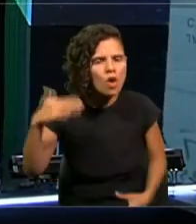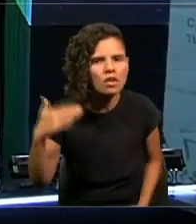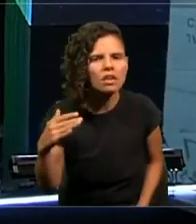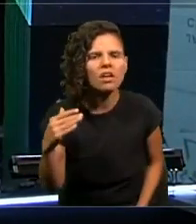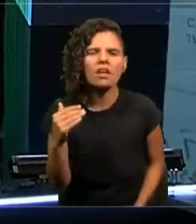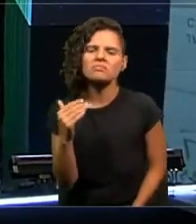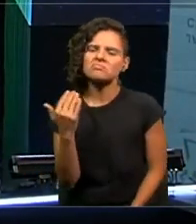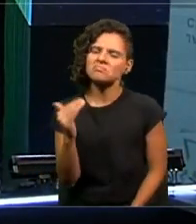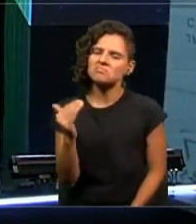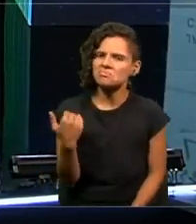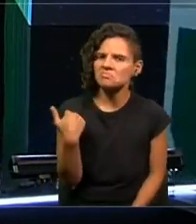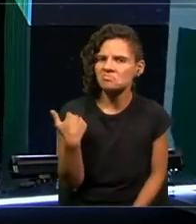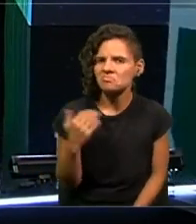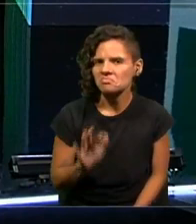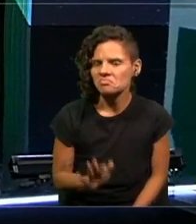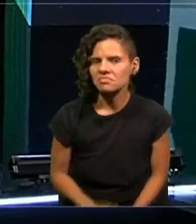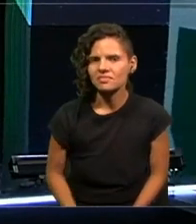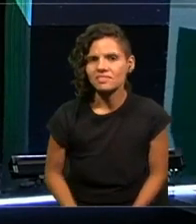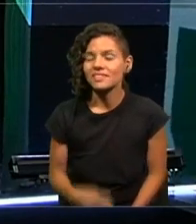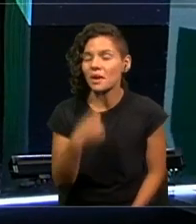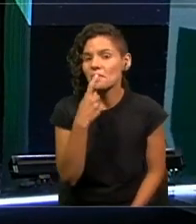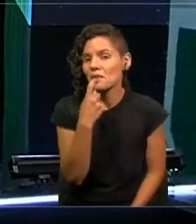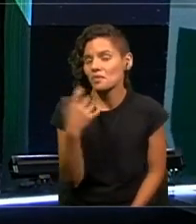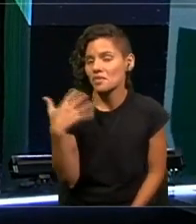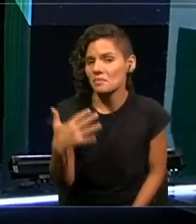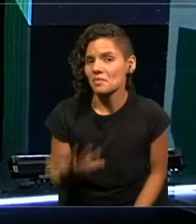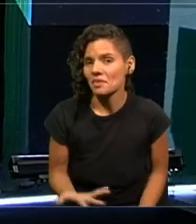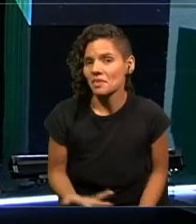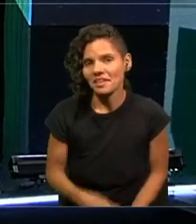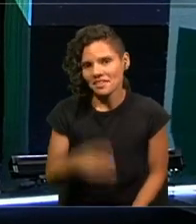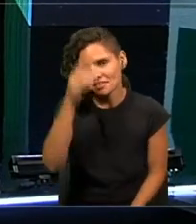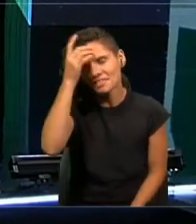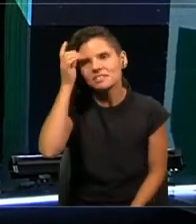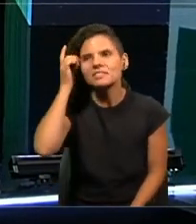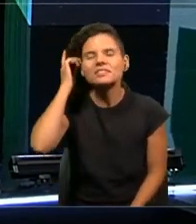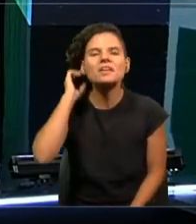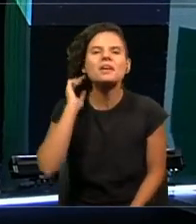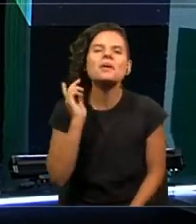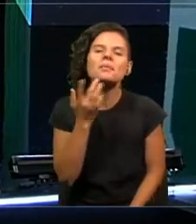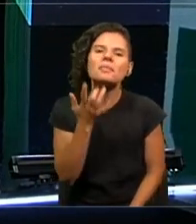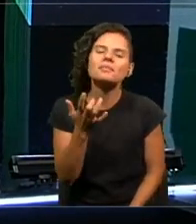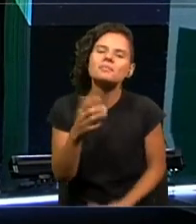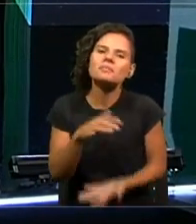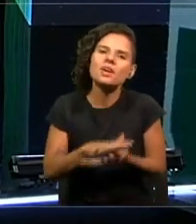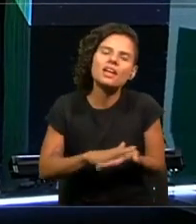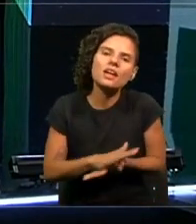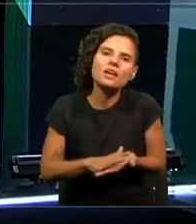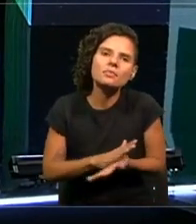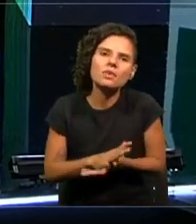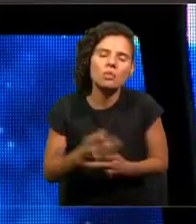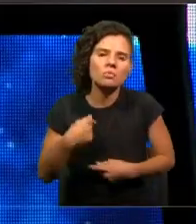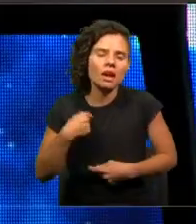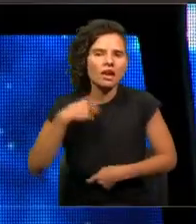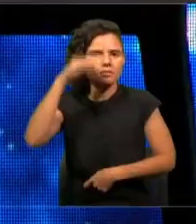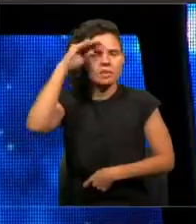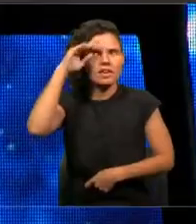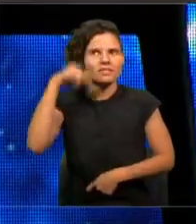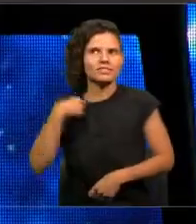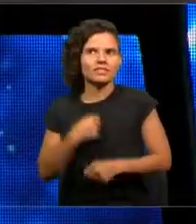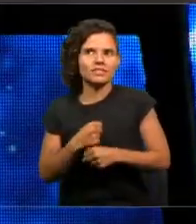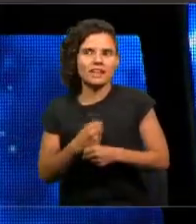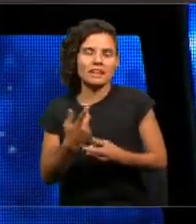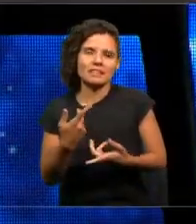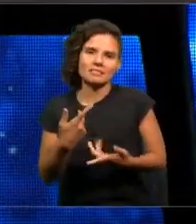es una gran pregunta creo yo porque por ejemplo partiendo desde mi propia experiencia para ser muy